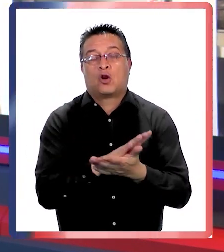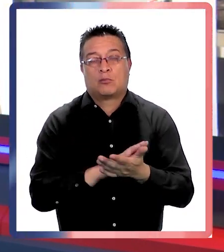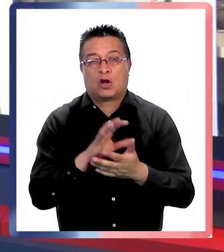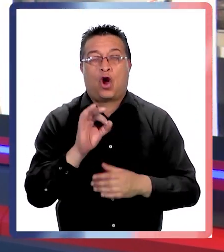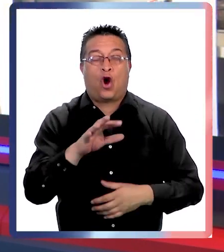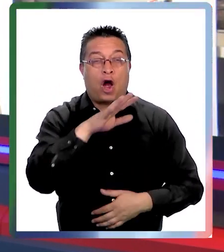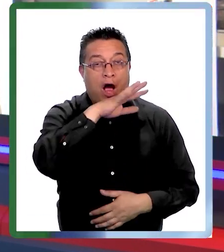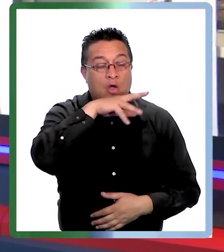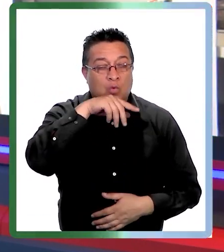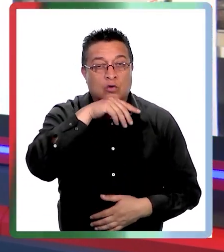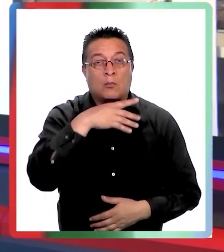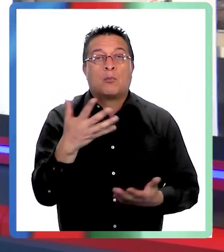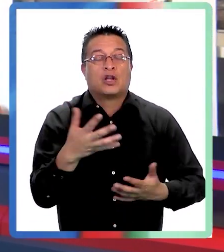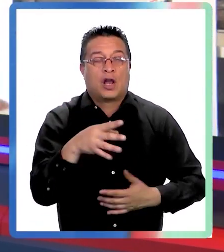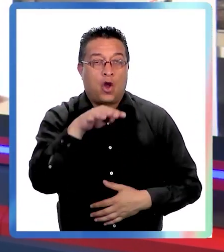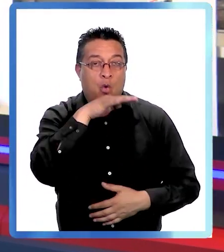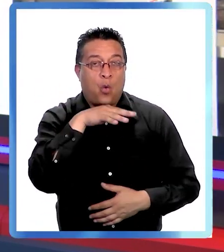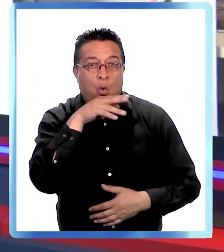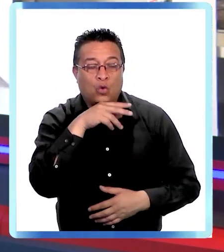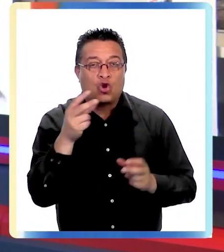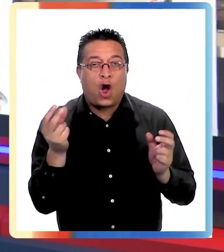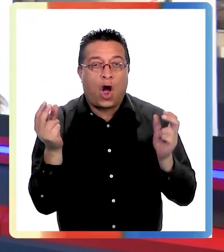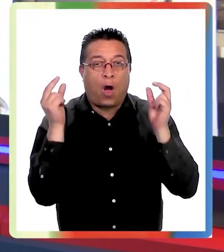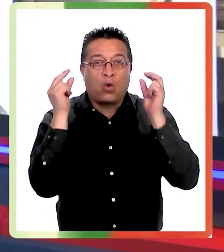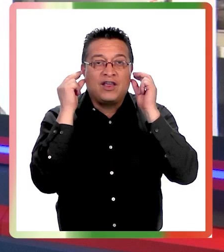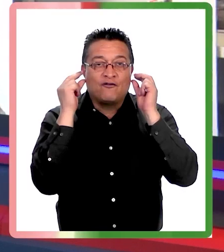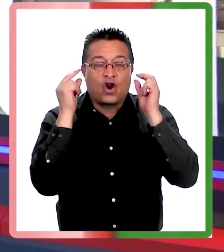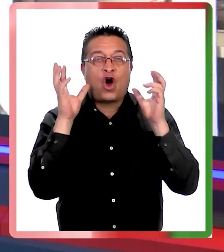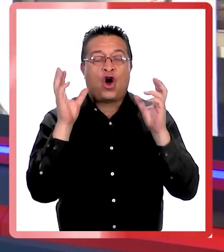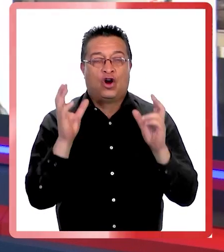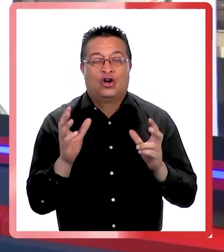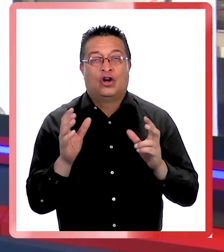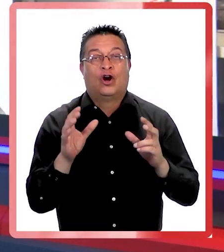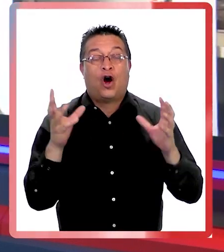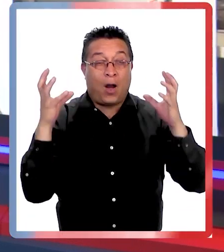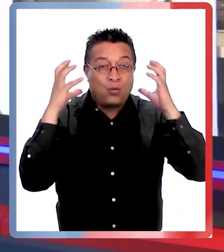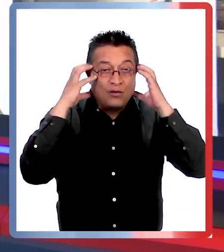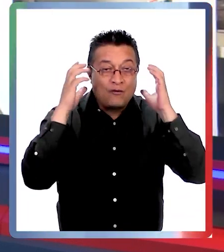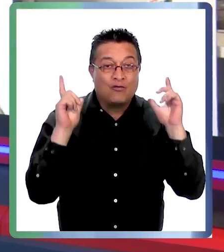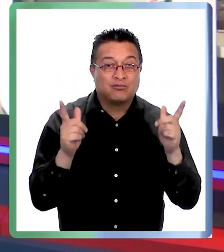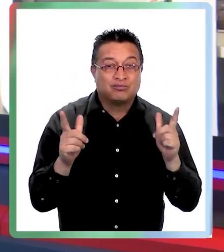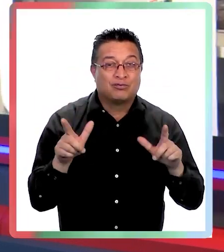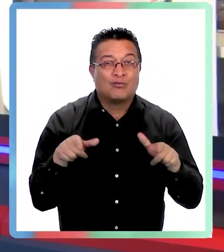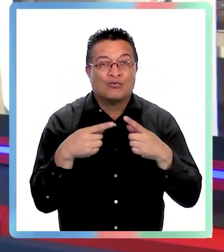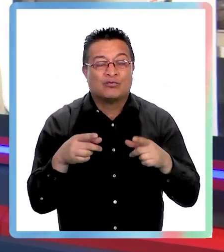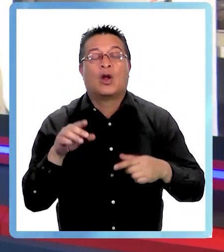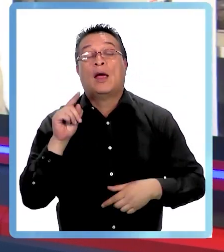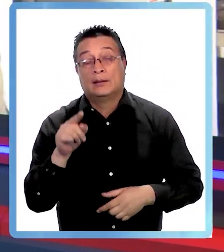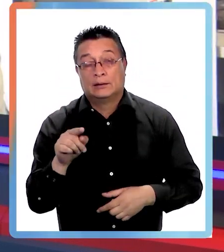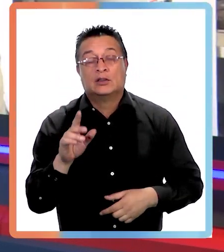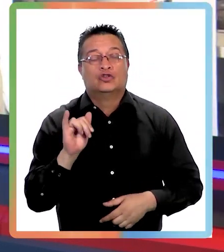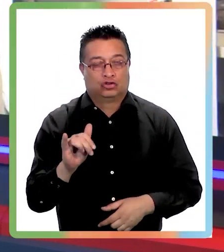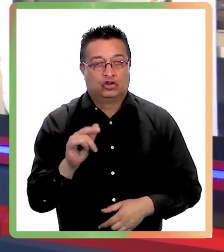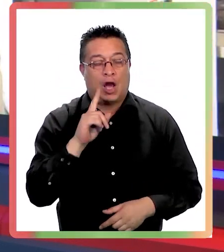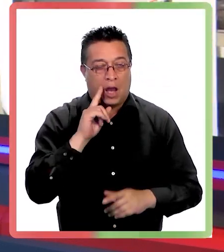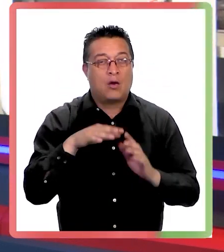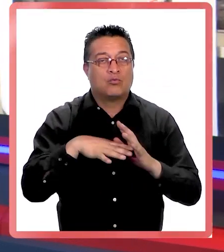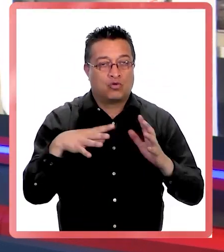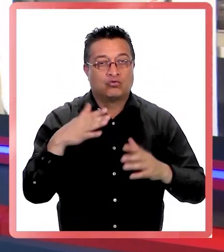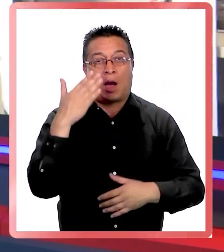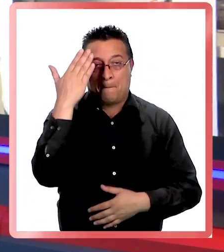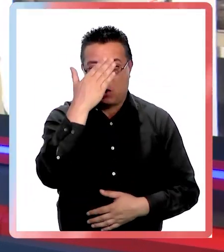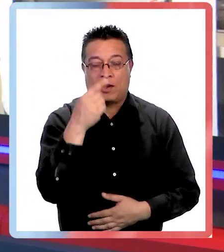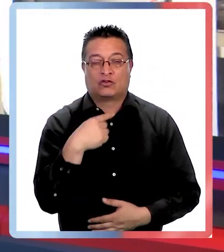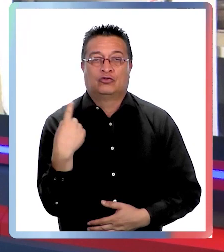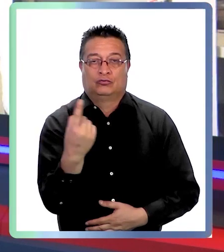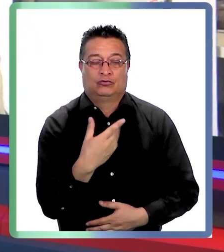ejemplo, o adultos también por el uso de audífonos? Sí, es lo que te contaba, que hay una preocupación